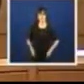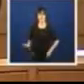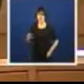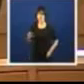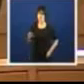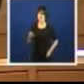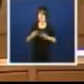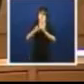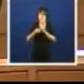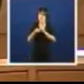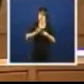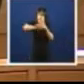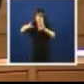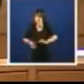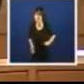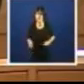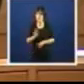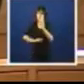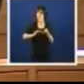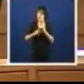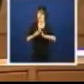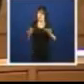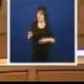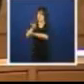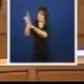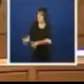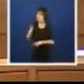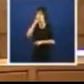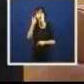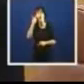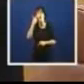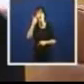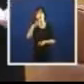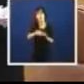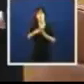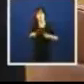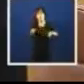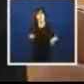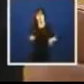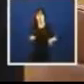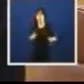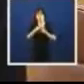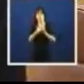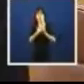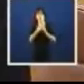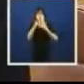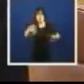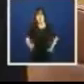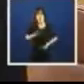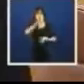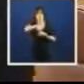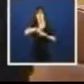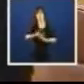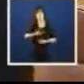tomar medidas. Por eso pregúntolle, señor Feijó, que medidas vai adoptar ante a situación que se está dando no Concello